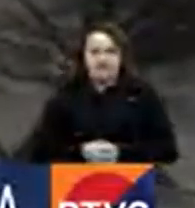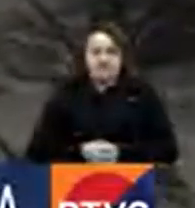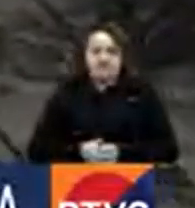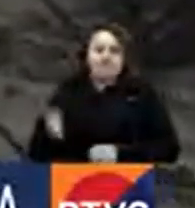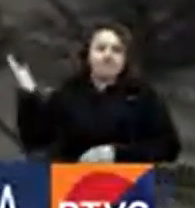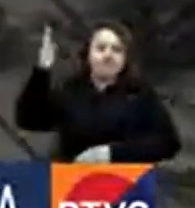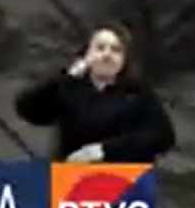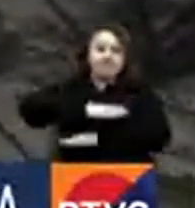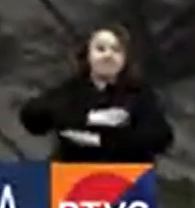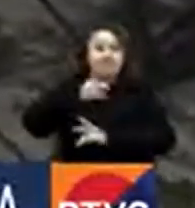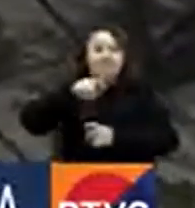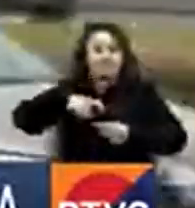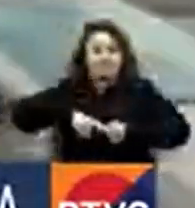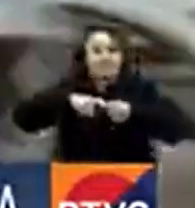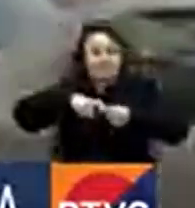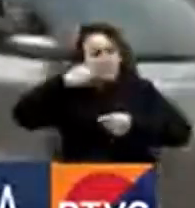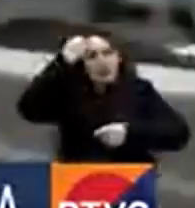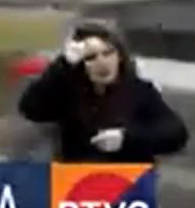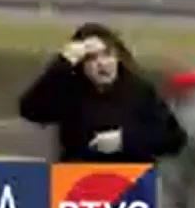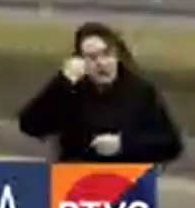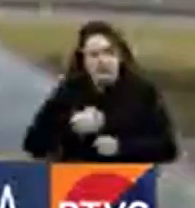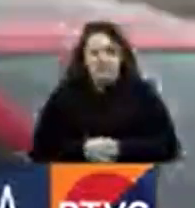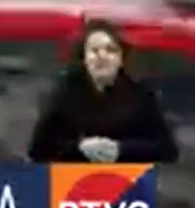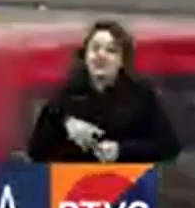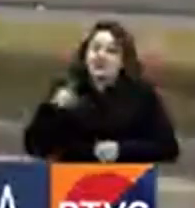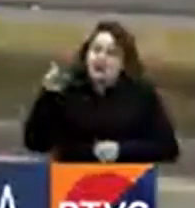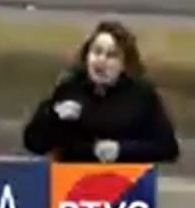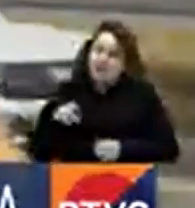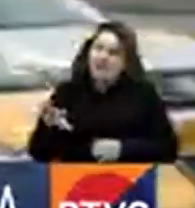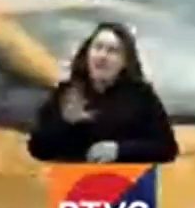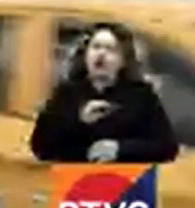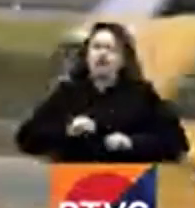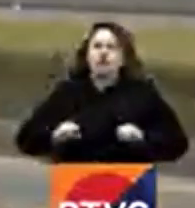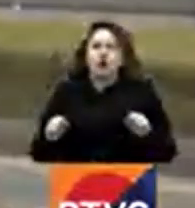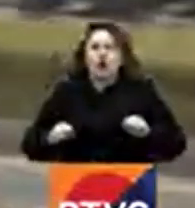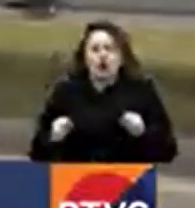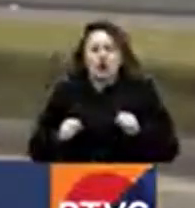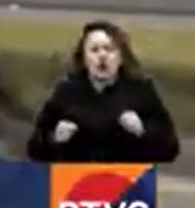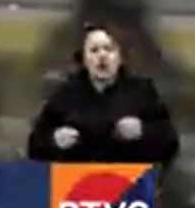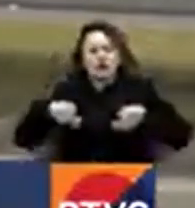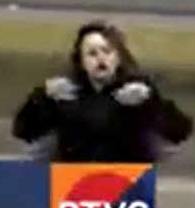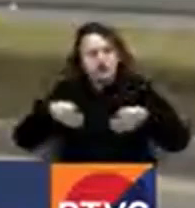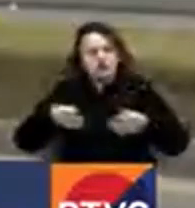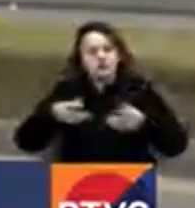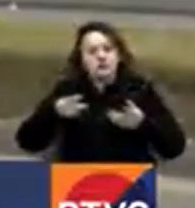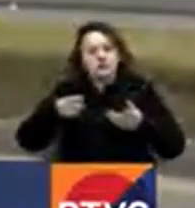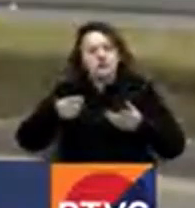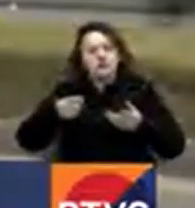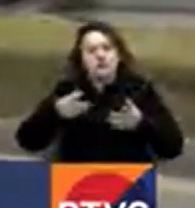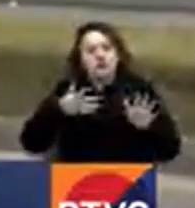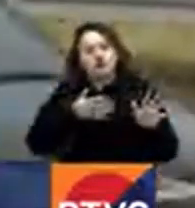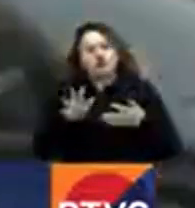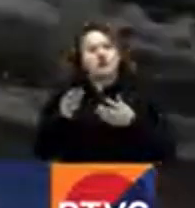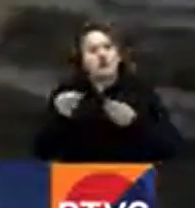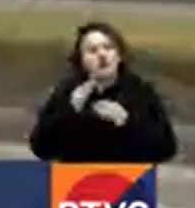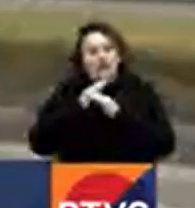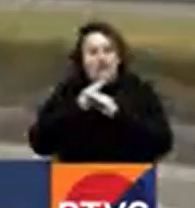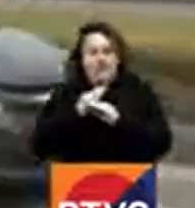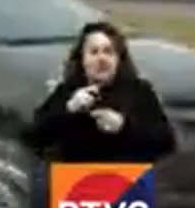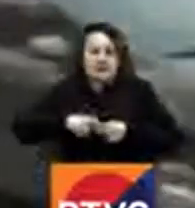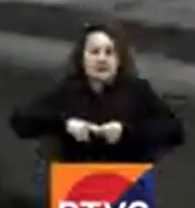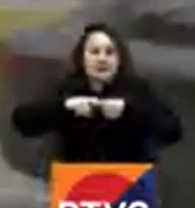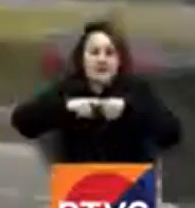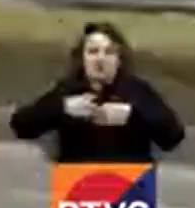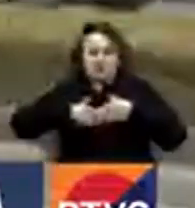sanciones también serán pedagógicas. Que es necesario que todos los bogotanos que tengan imposición de este comparendo hagan el curso para evitar sanciones ya a partir